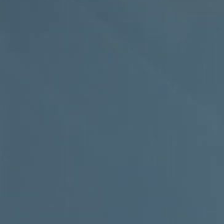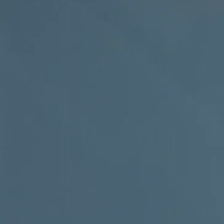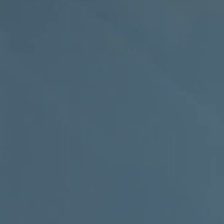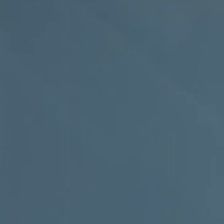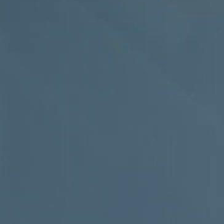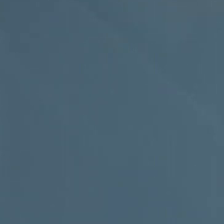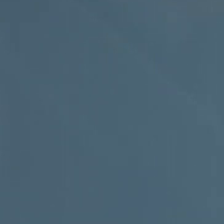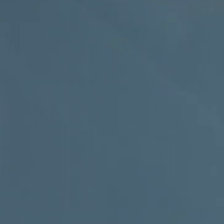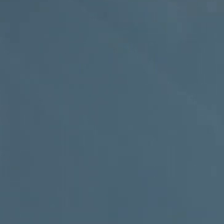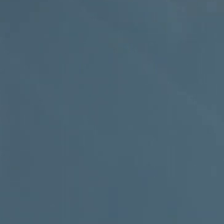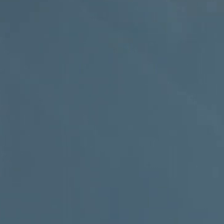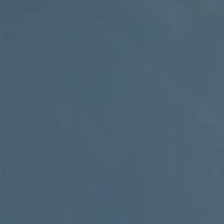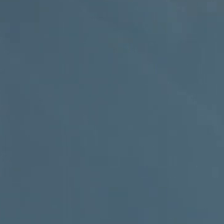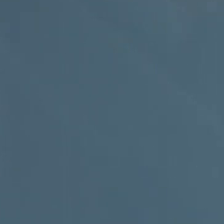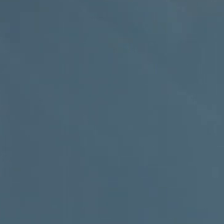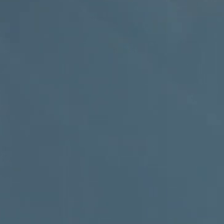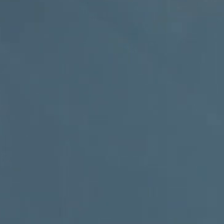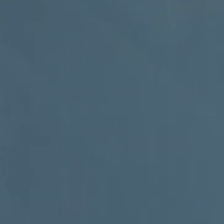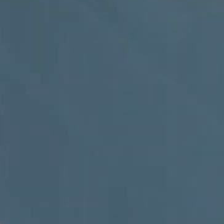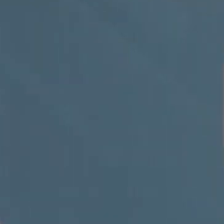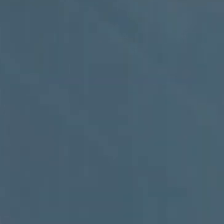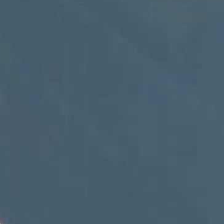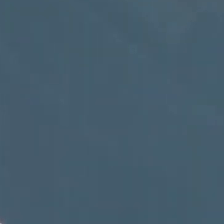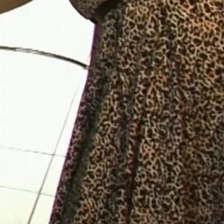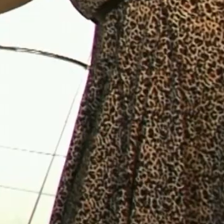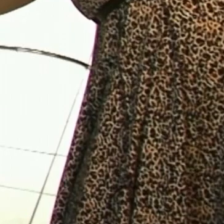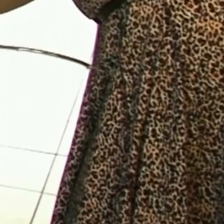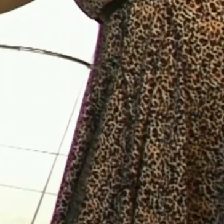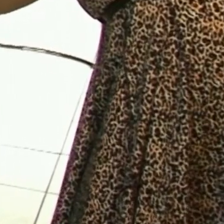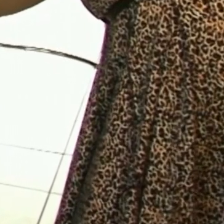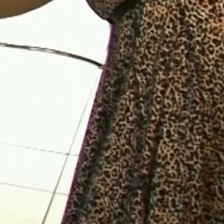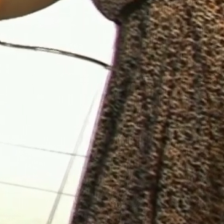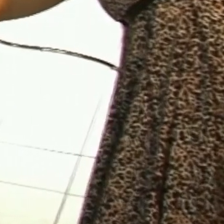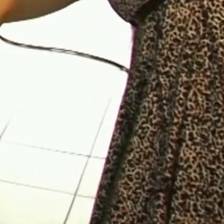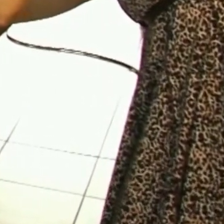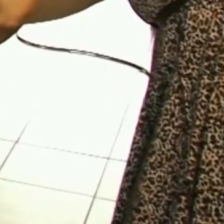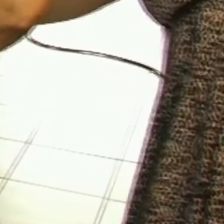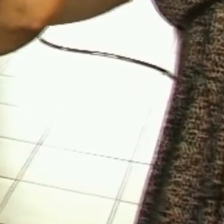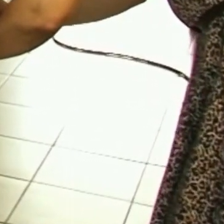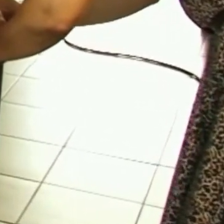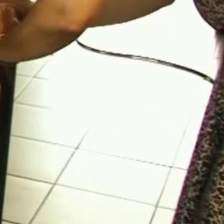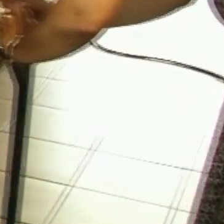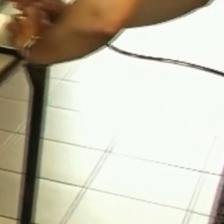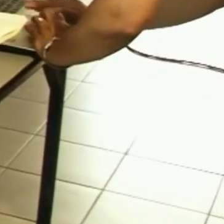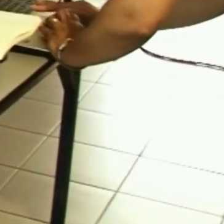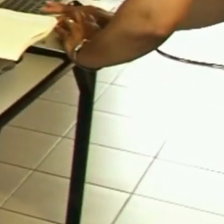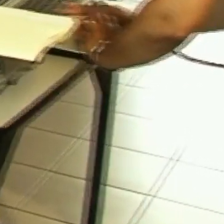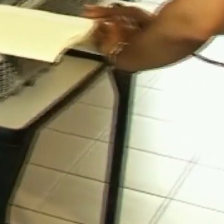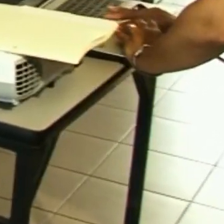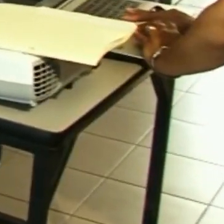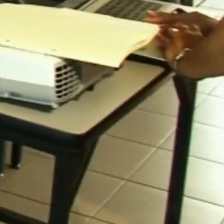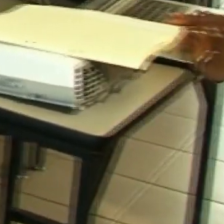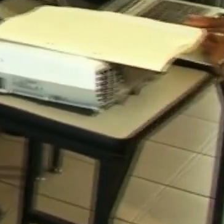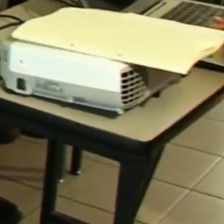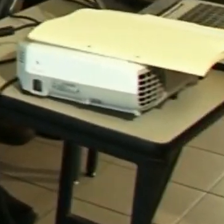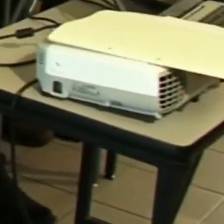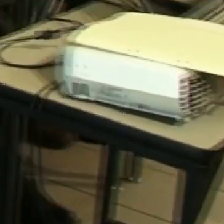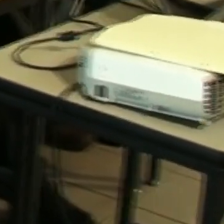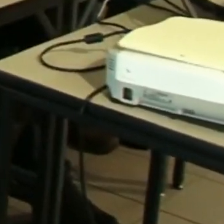en Heredia o en algún otro campus, y la mayoría de los estudiantes indígenas estaban en la carrera de educación